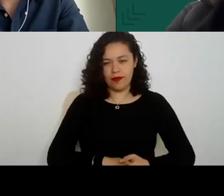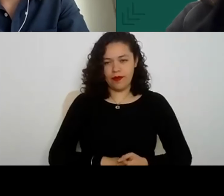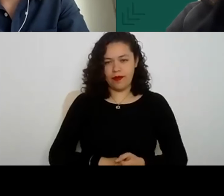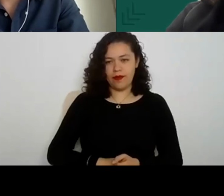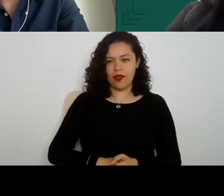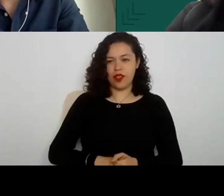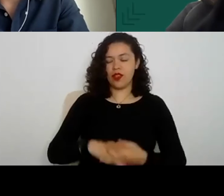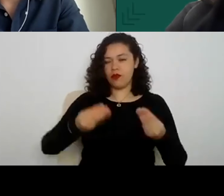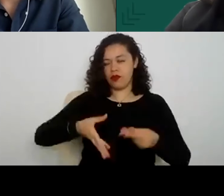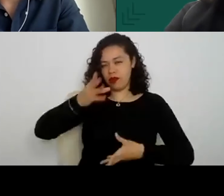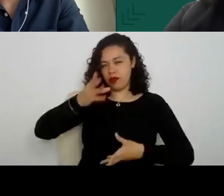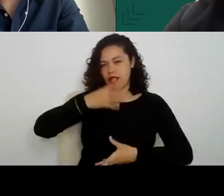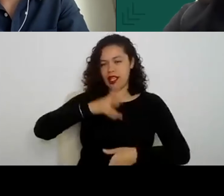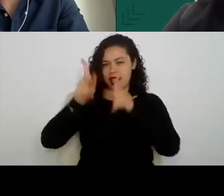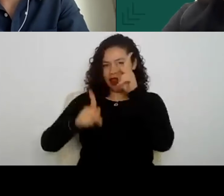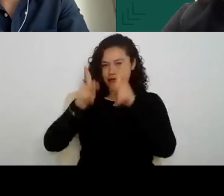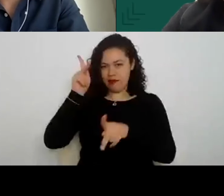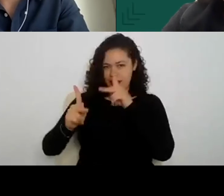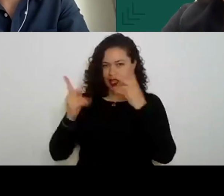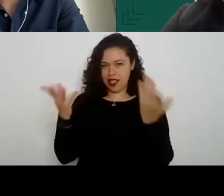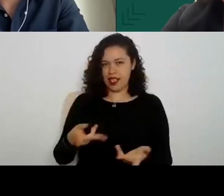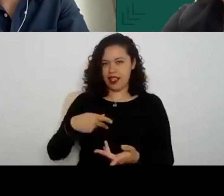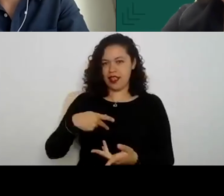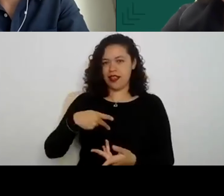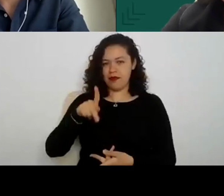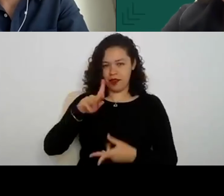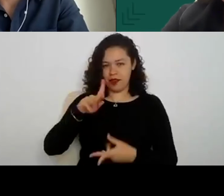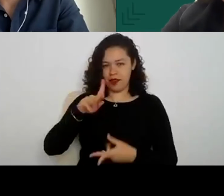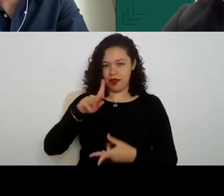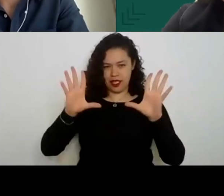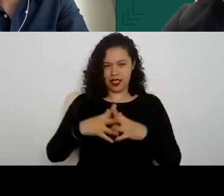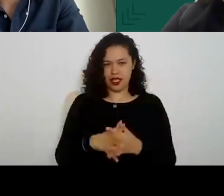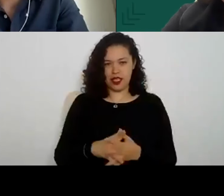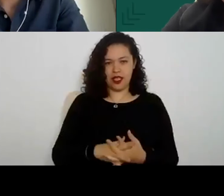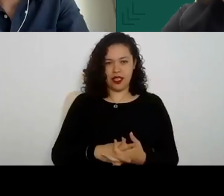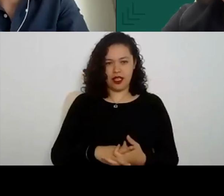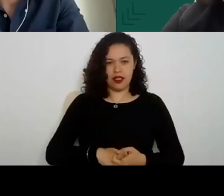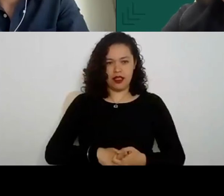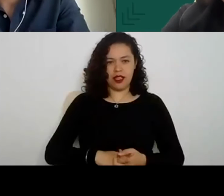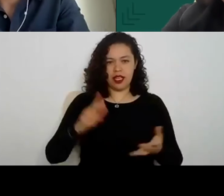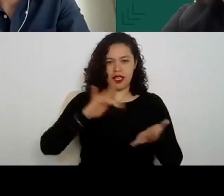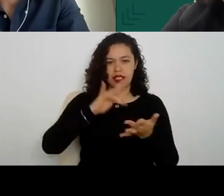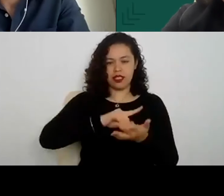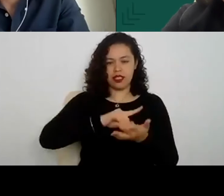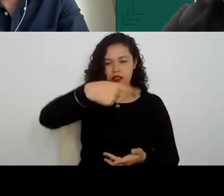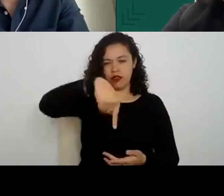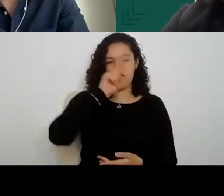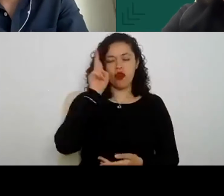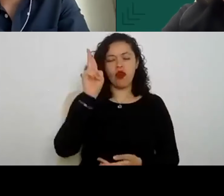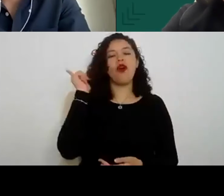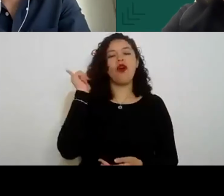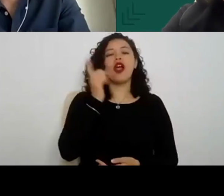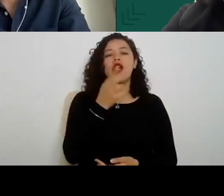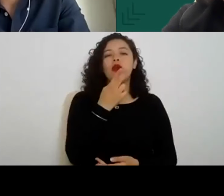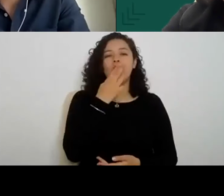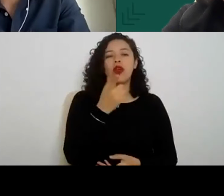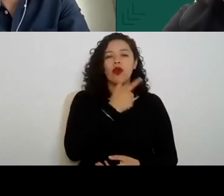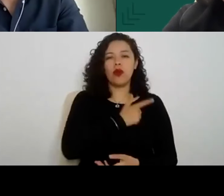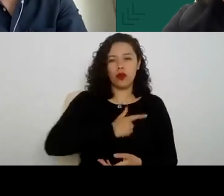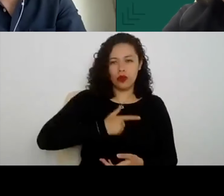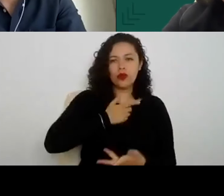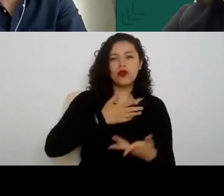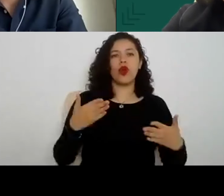gracias. No, hombre, gracias a ustedes. Espero que les funcione y de verdad, con todo gusto, con toda confianza. Para eso estamos, para eso que